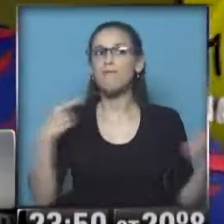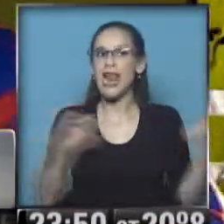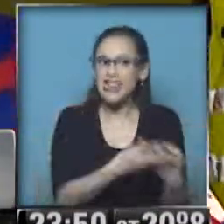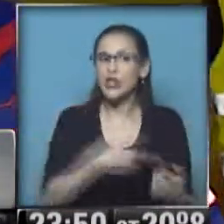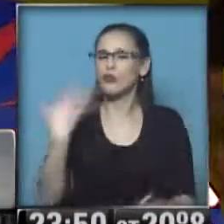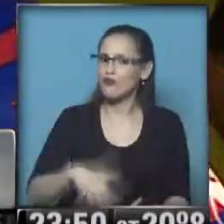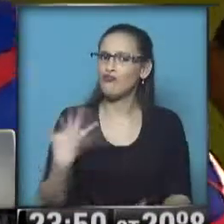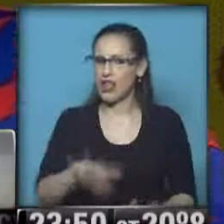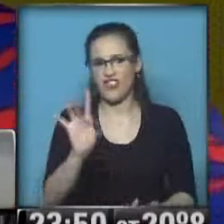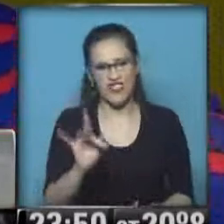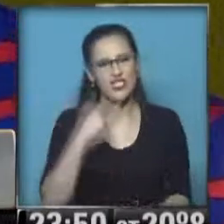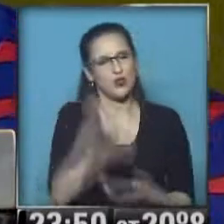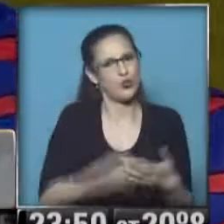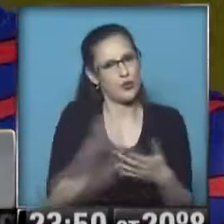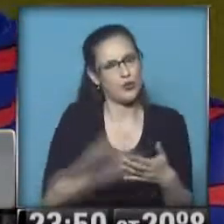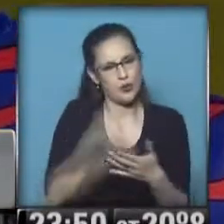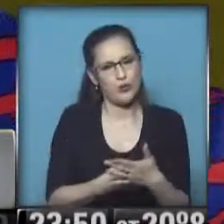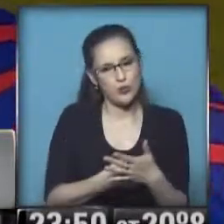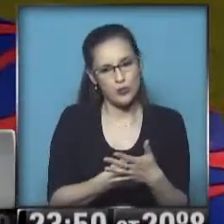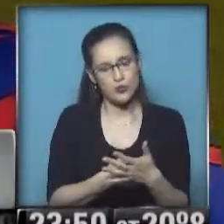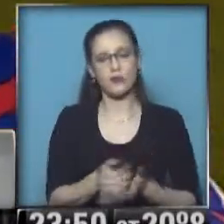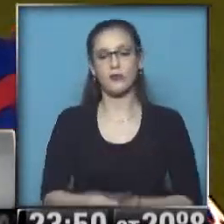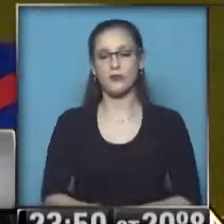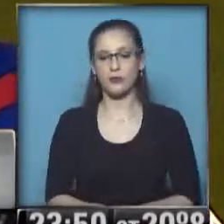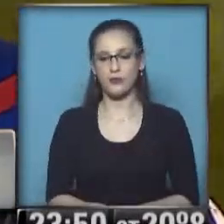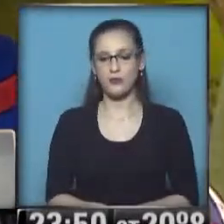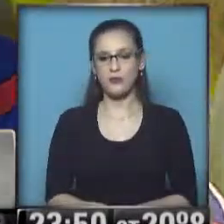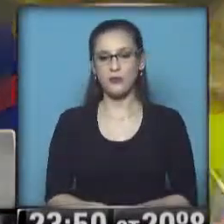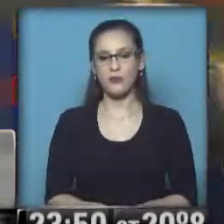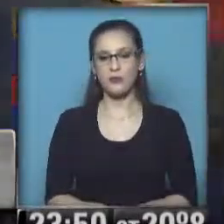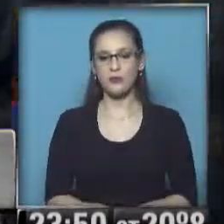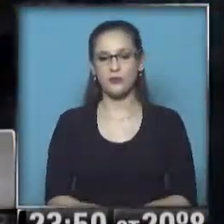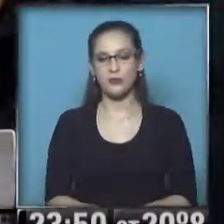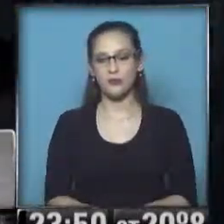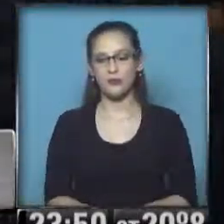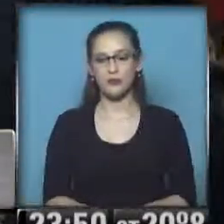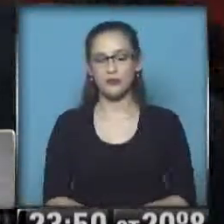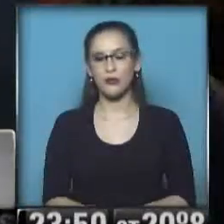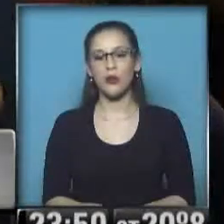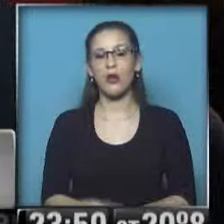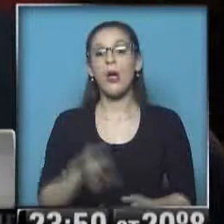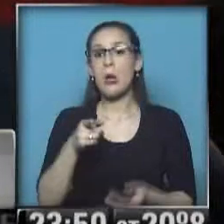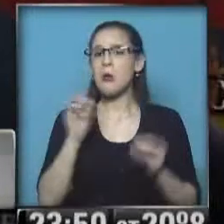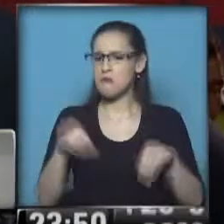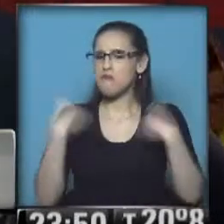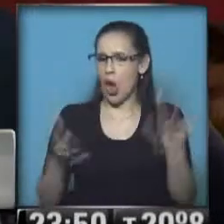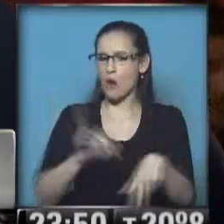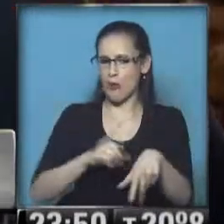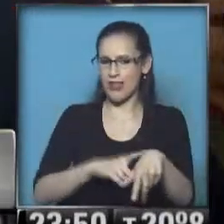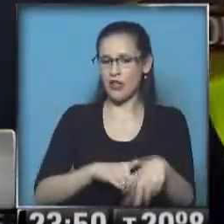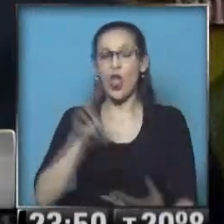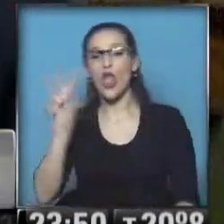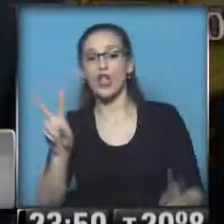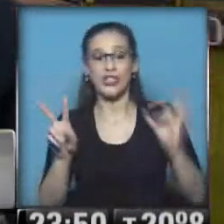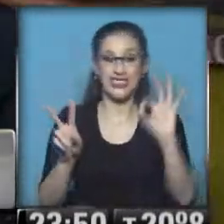entrega, y en los momentos justos que tuvimos que golpear, golpeamos. En el mejor momento de ustedes, quizás llegó el 2-0 y después no le encontraron la